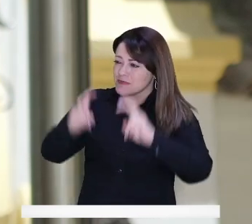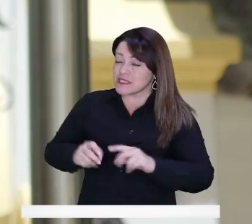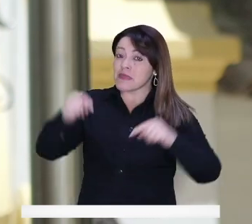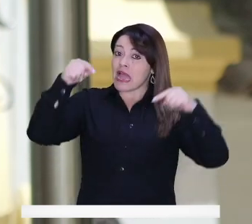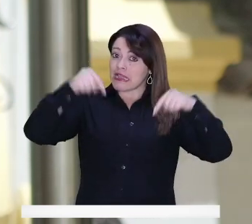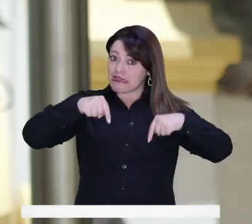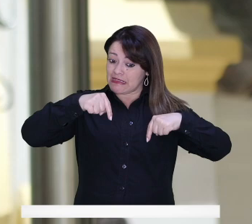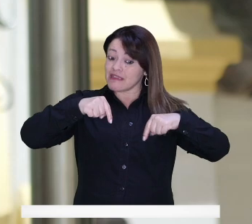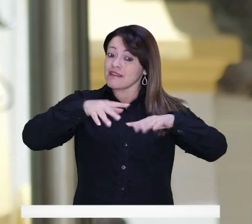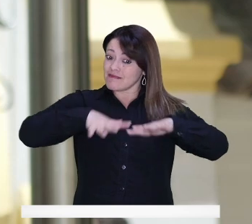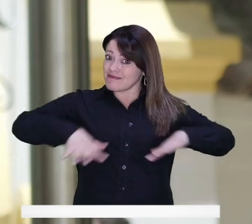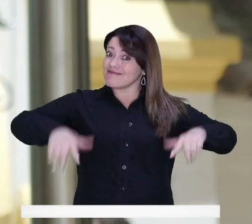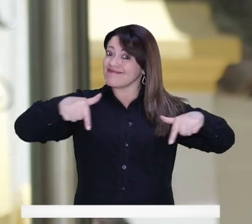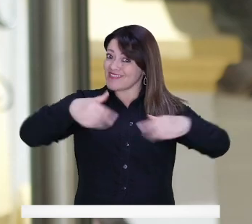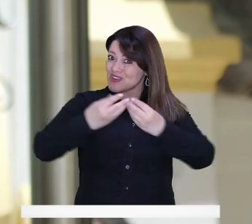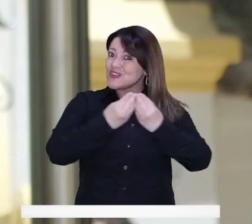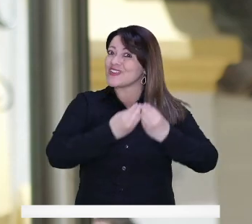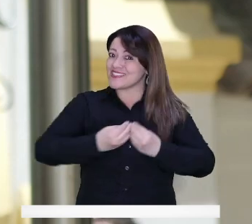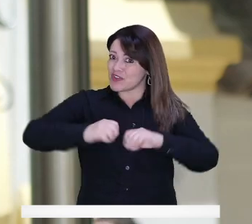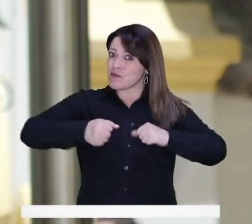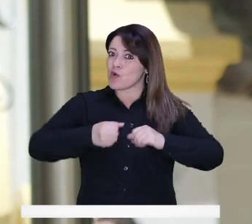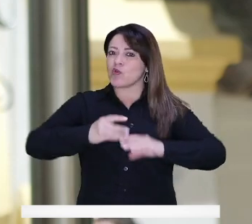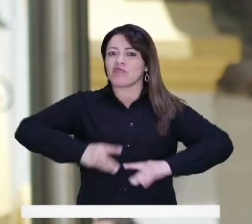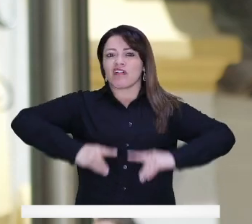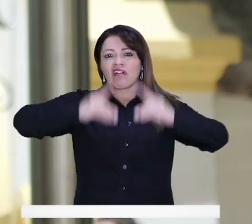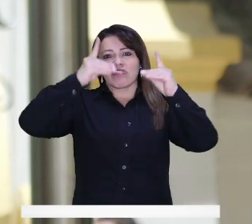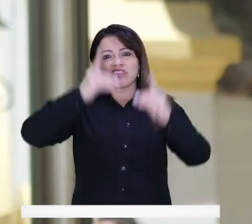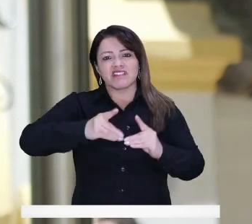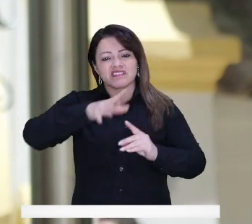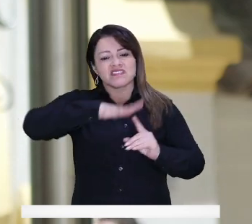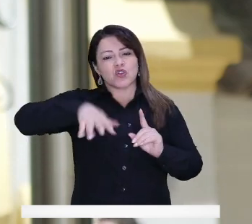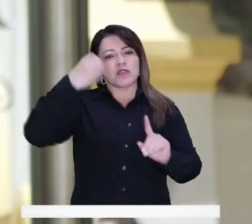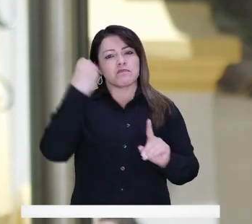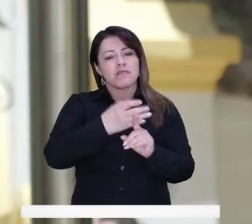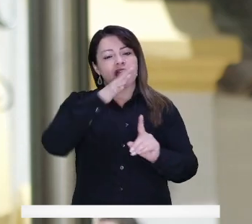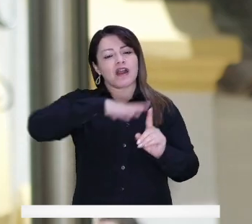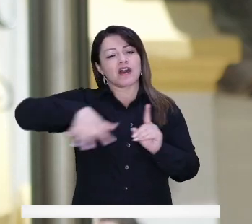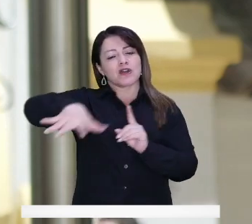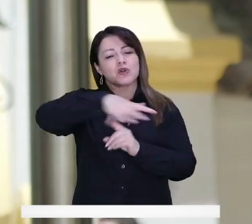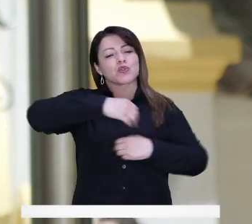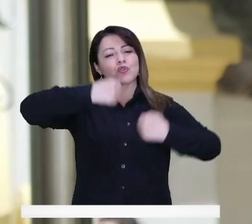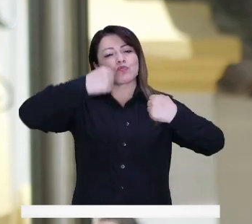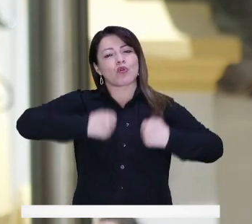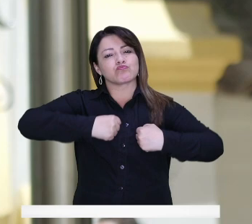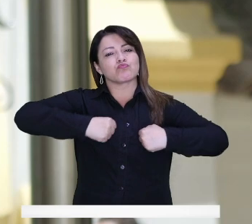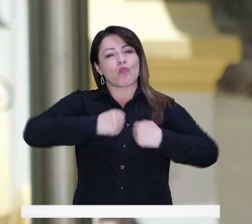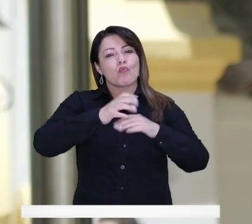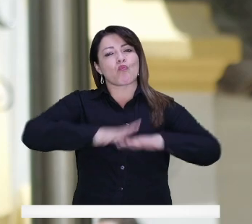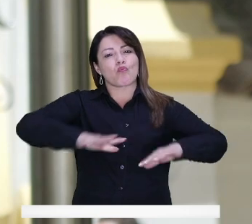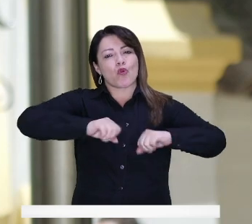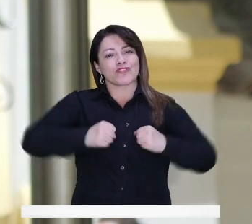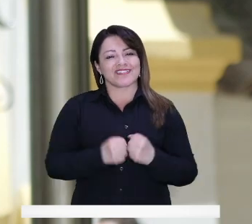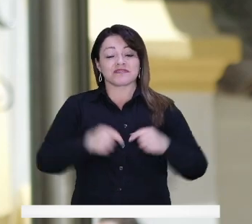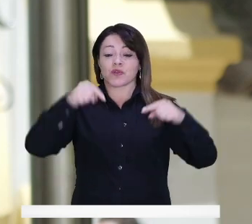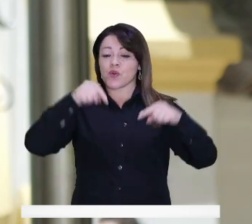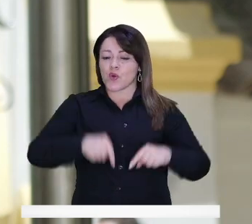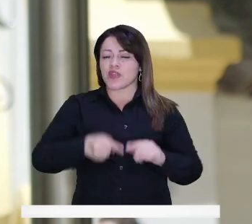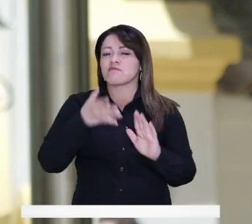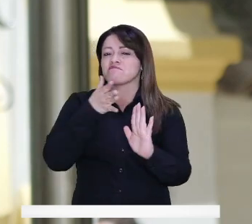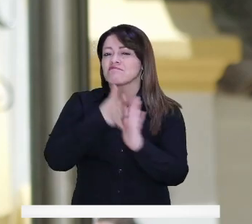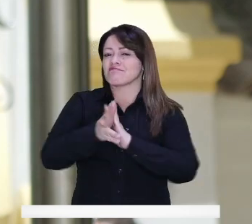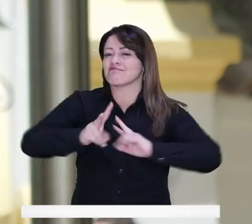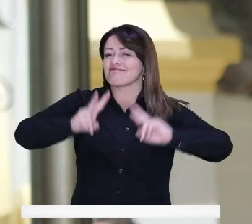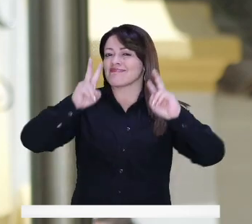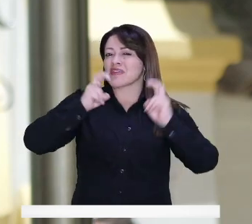saben que es aquí precisamente en las instalaciones del Consejo de Bogotá donde se toman decisiones trascendentales. Y hoy en nuestro